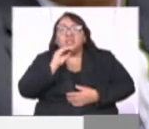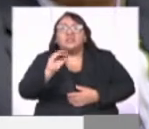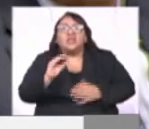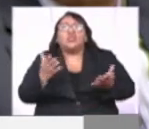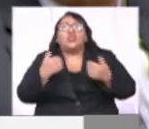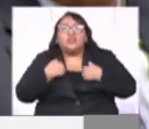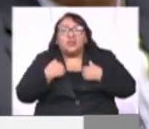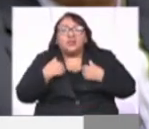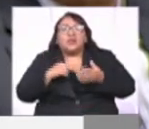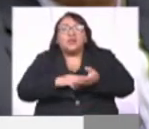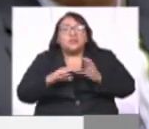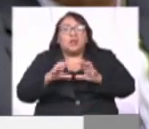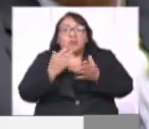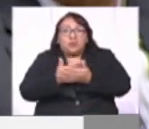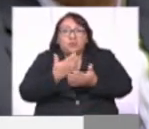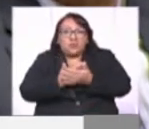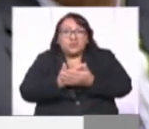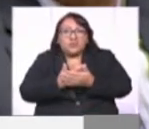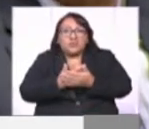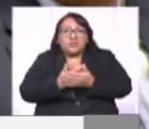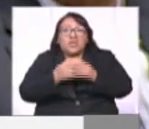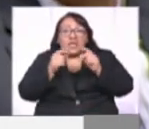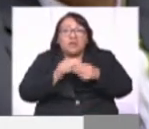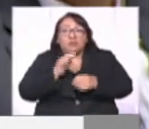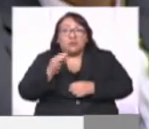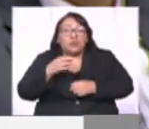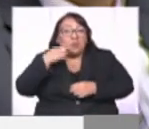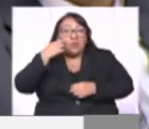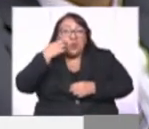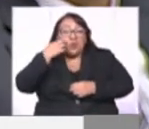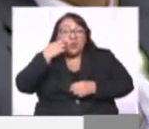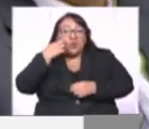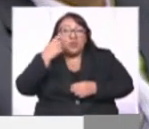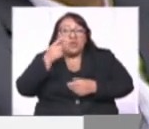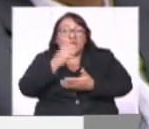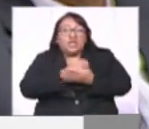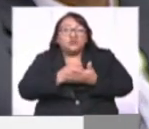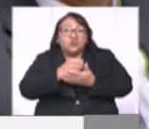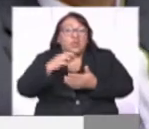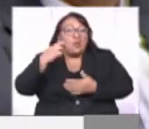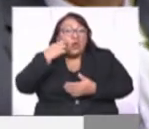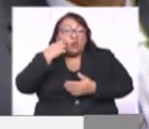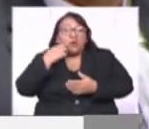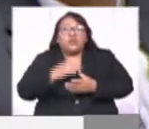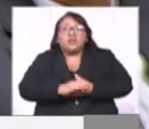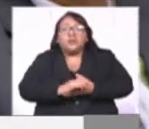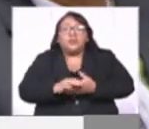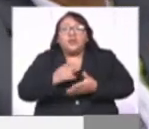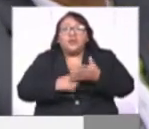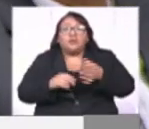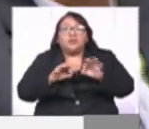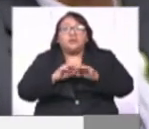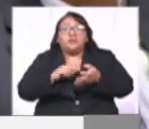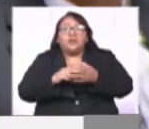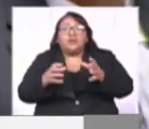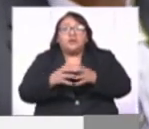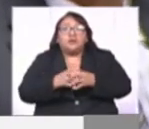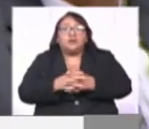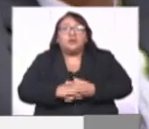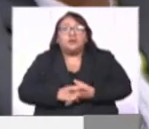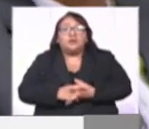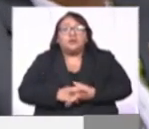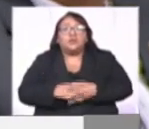tienen que presentar las propuestas? En el departamento de Puno, en la ciudad de Puno, para reparar una motocicleta,